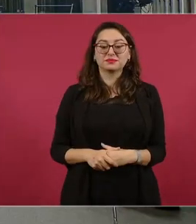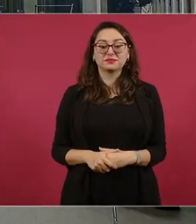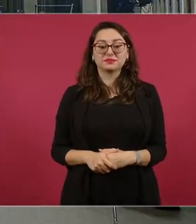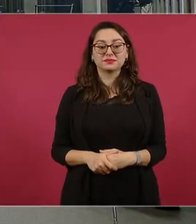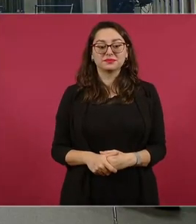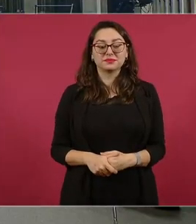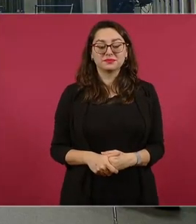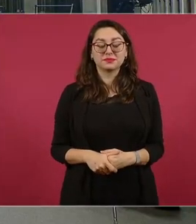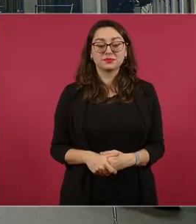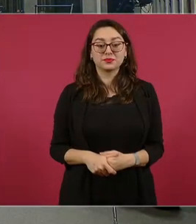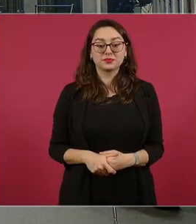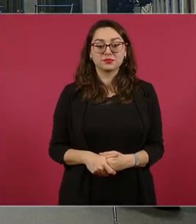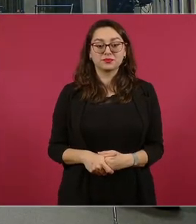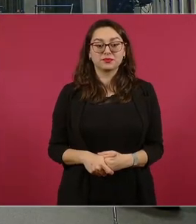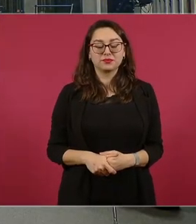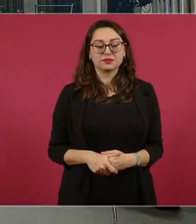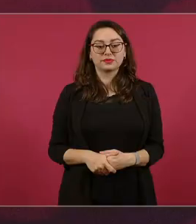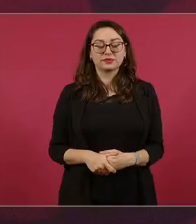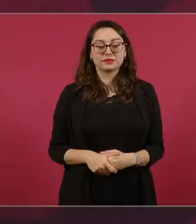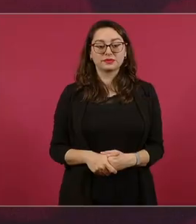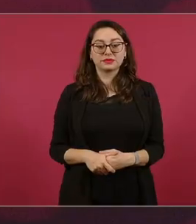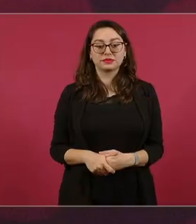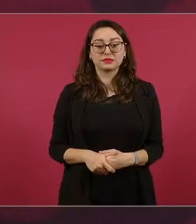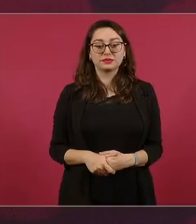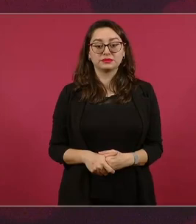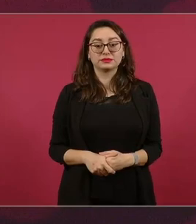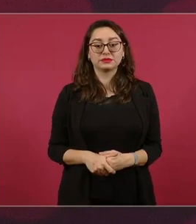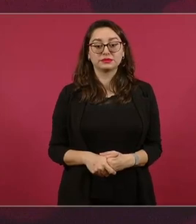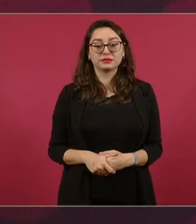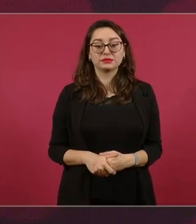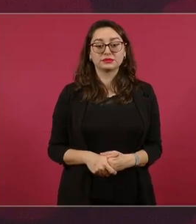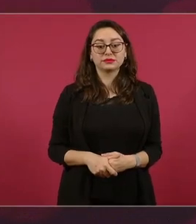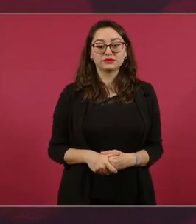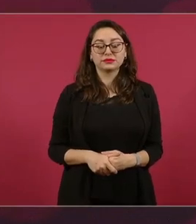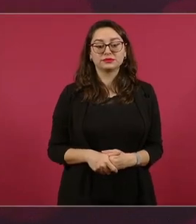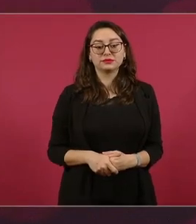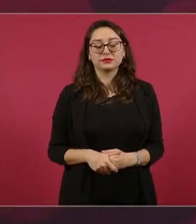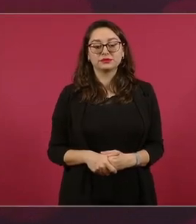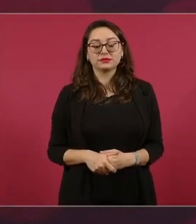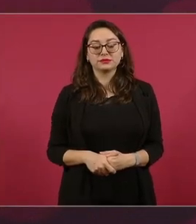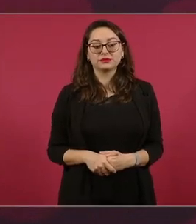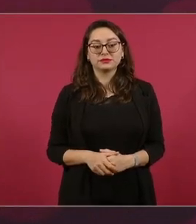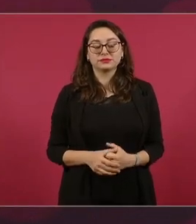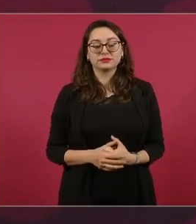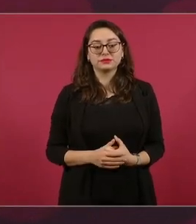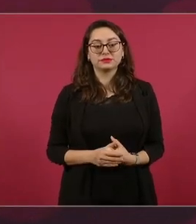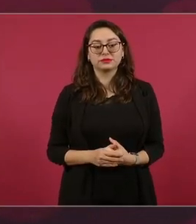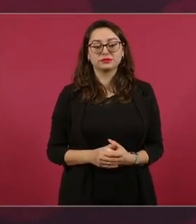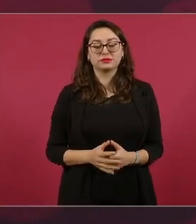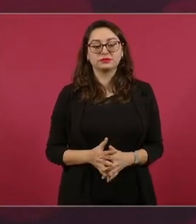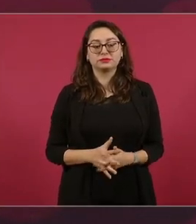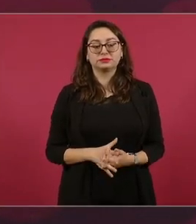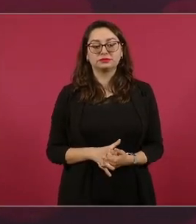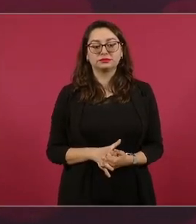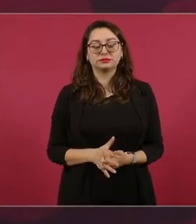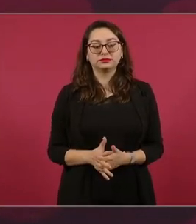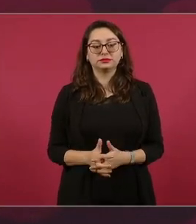estábamos en la oposición, iba yo en un, bueno, venía viajando acá